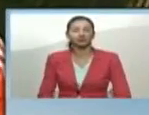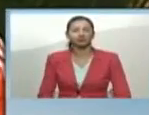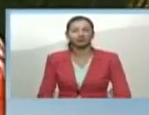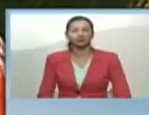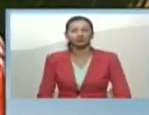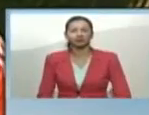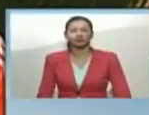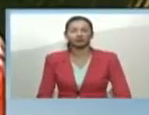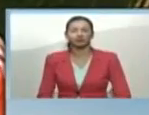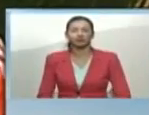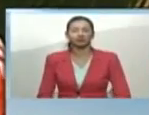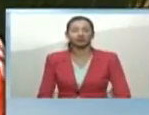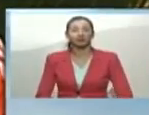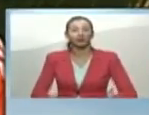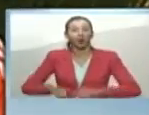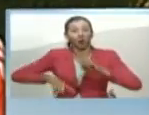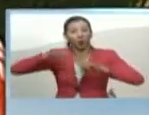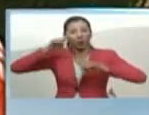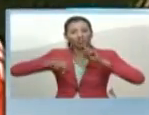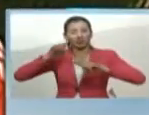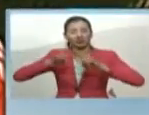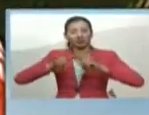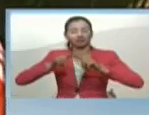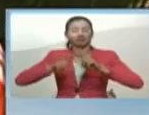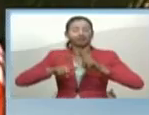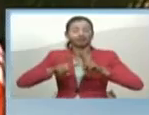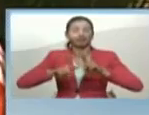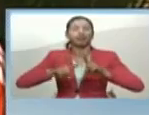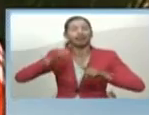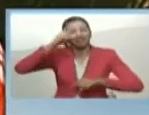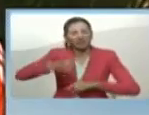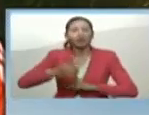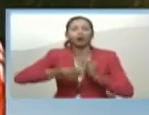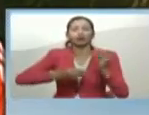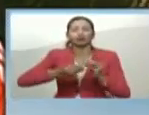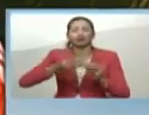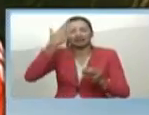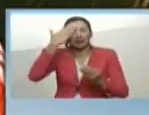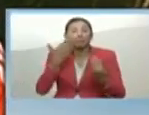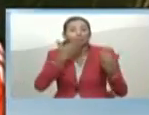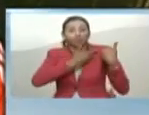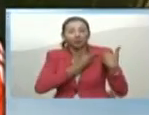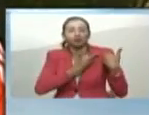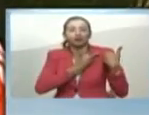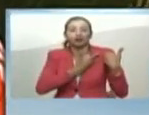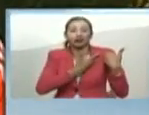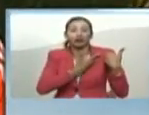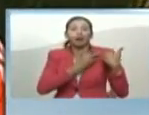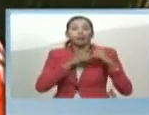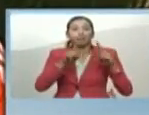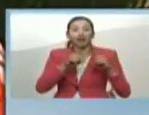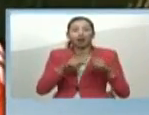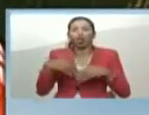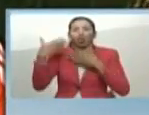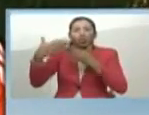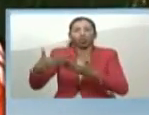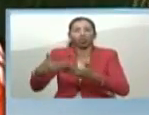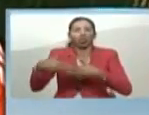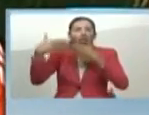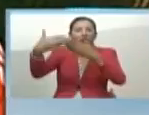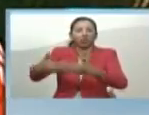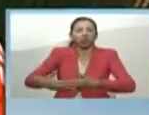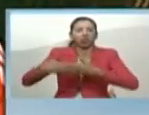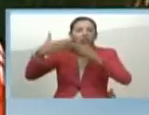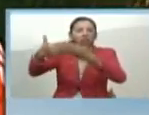razones todas vinculada a la burocracia la indolencia no se han hecho y es nuestra